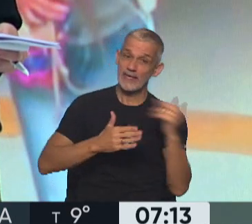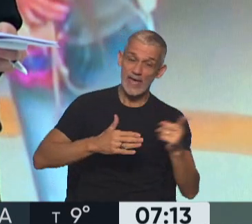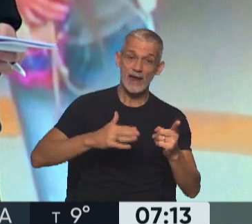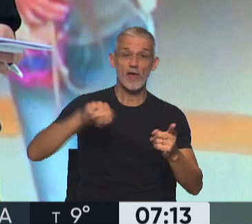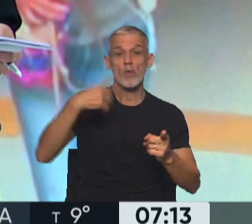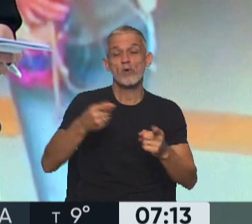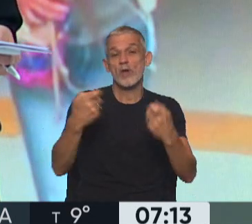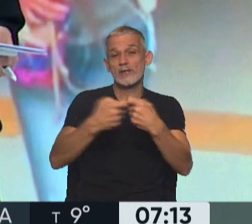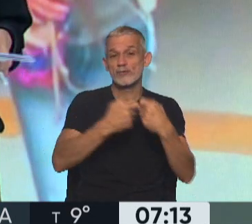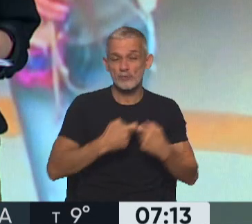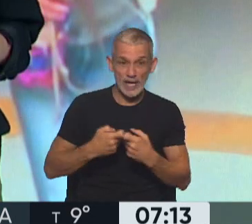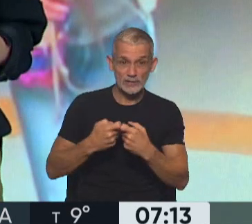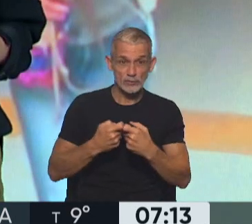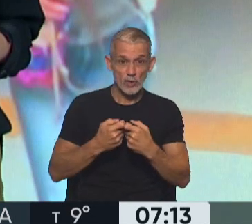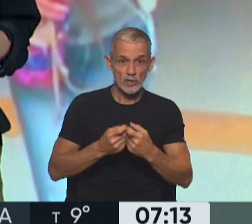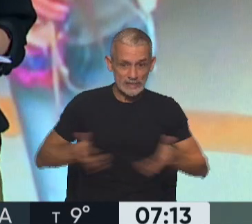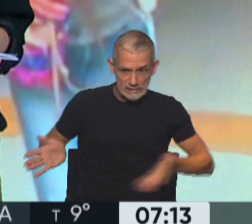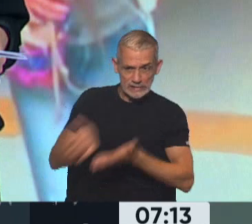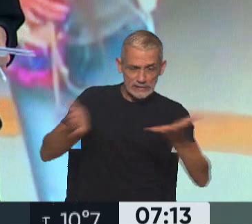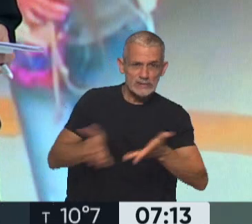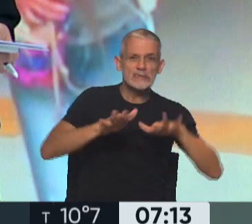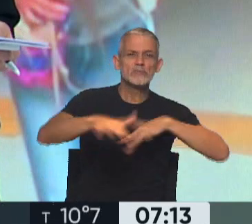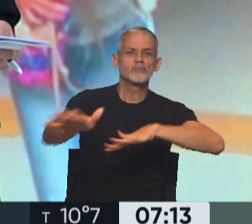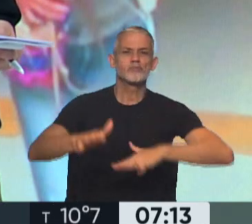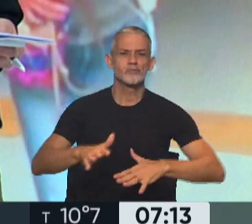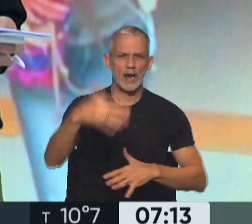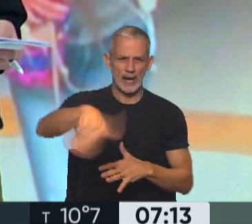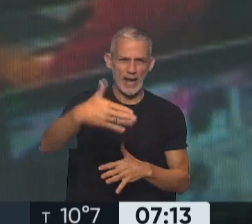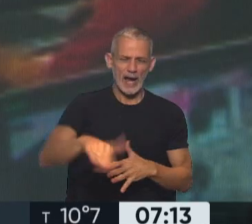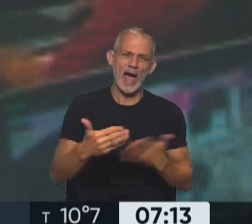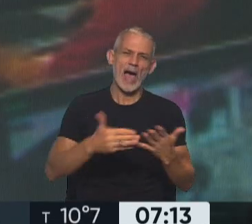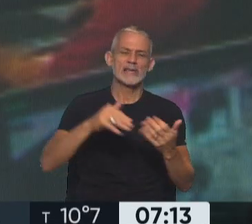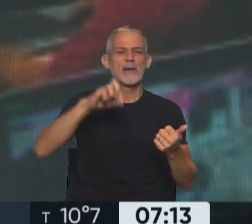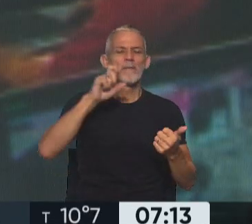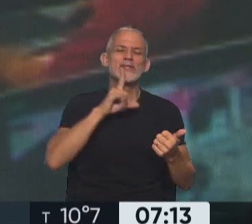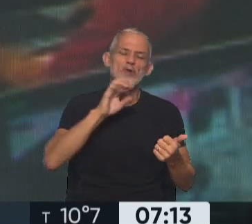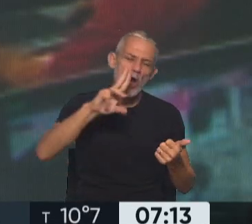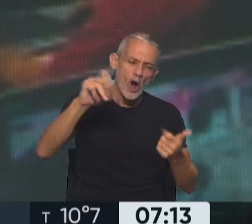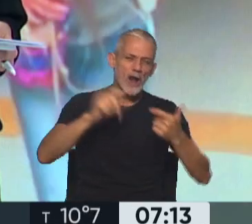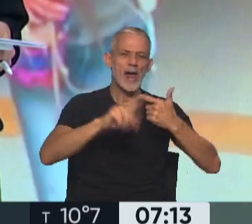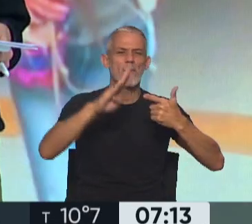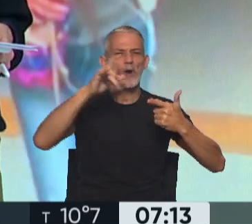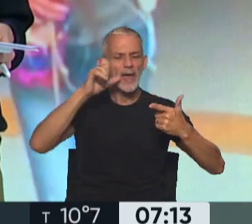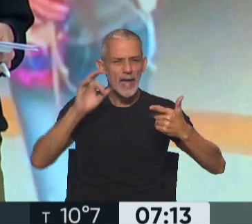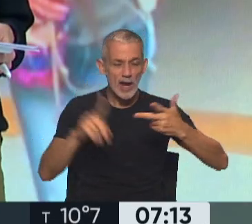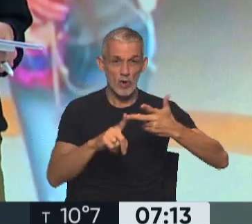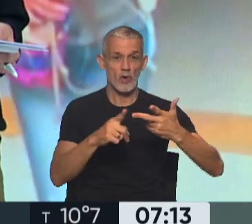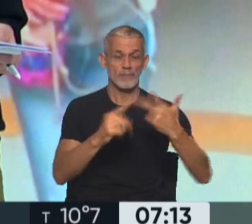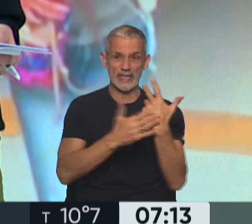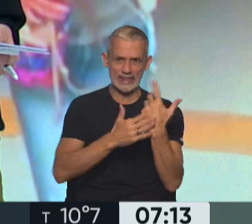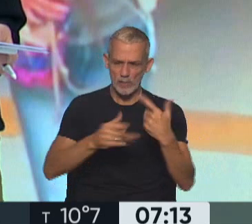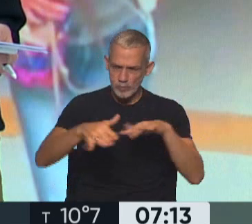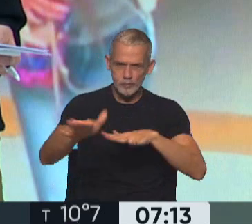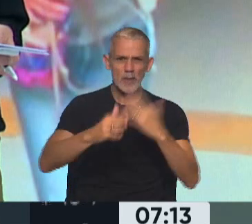dirigentes de organizaciones sociales que movilizan habitualmente en las calles. Bregman, Néstor Pitrola, Por eso, Borello. porque justamente hace muy pocos meses,